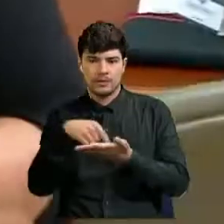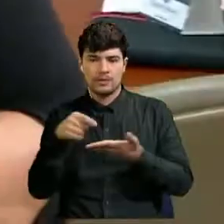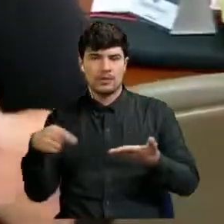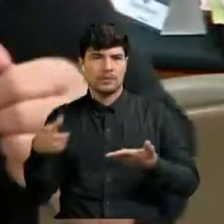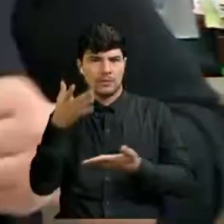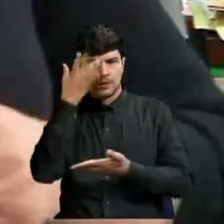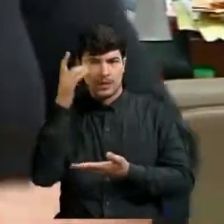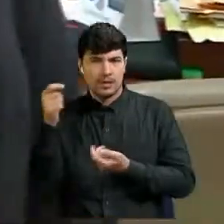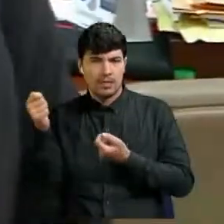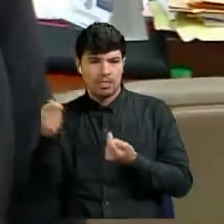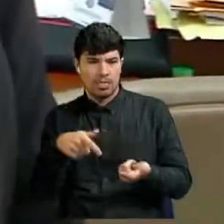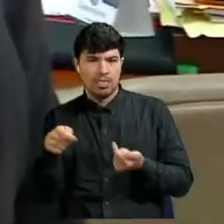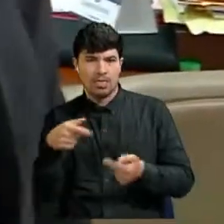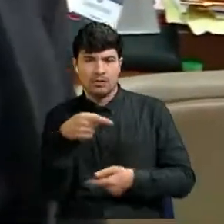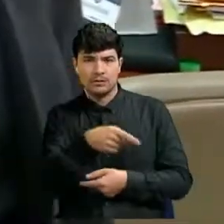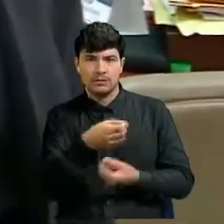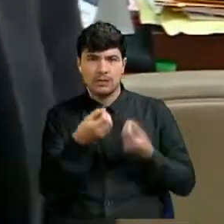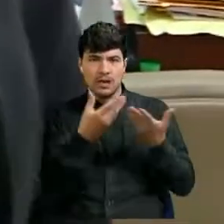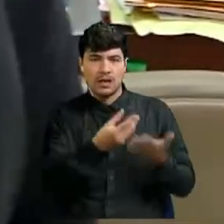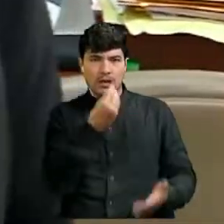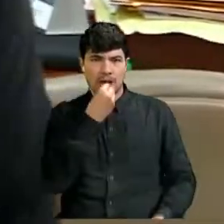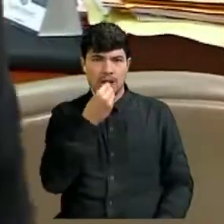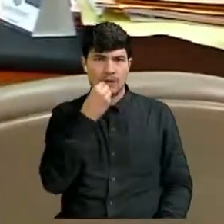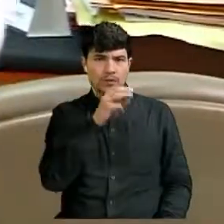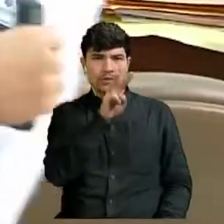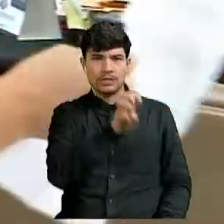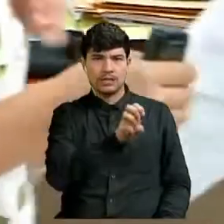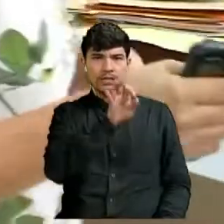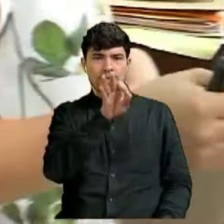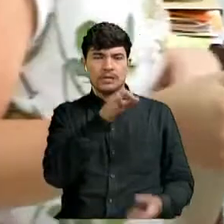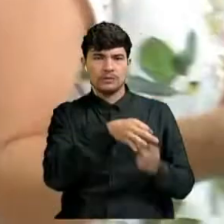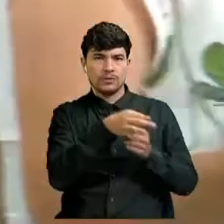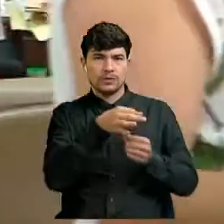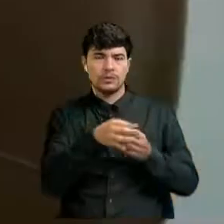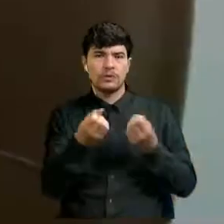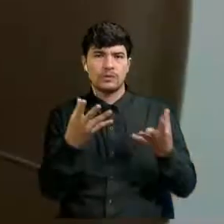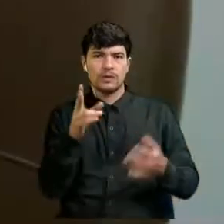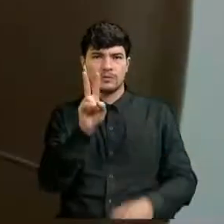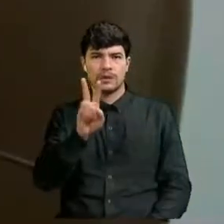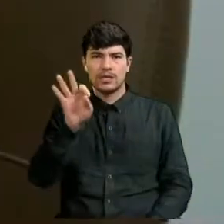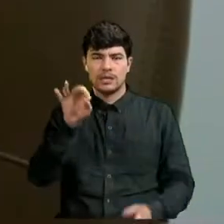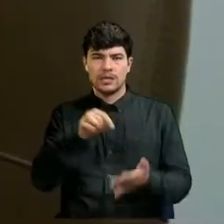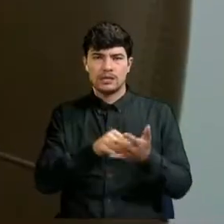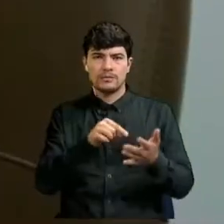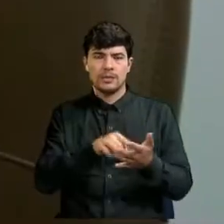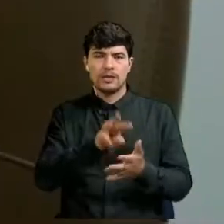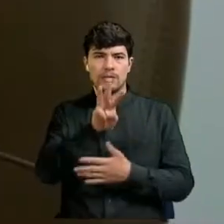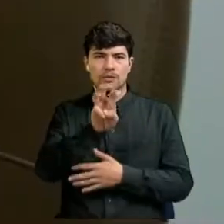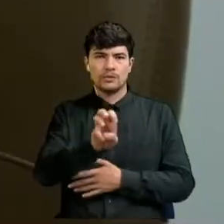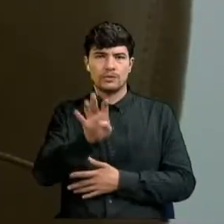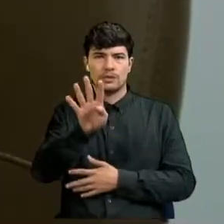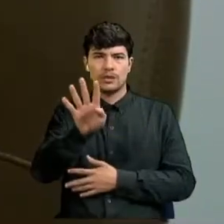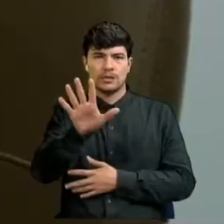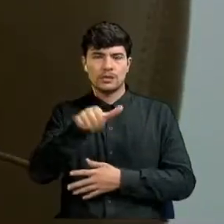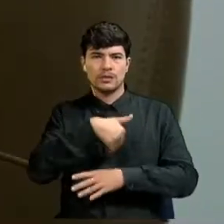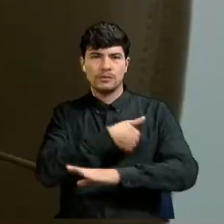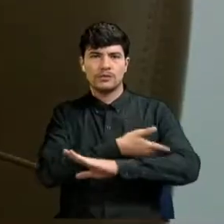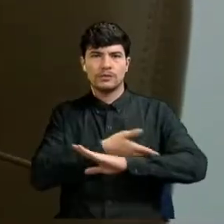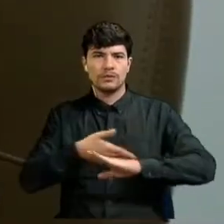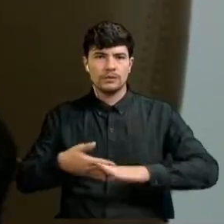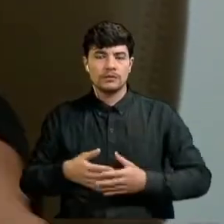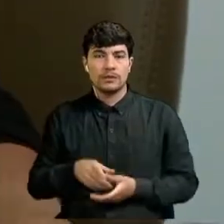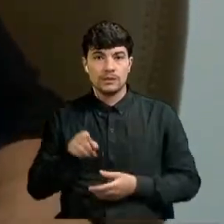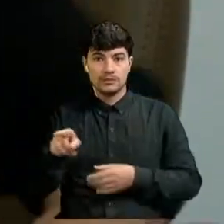el suministro de alimentos escolares a 83 municipios por valor de 23.845 millones de pesos.